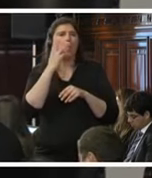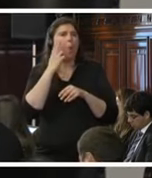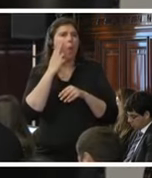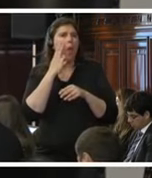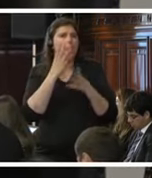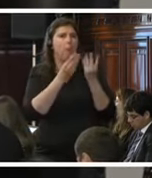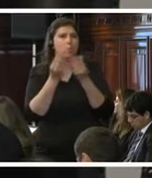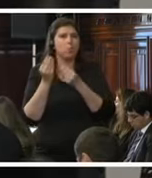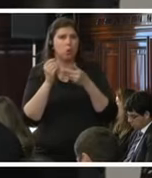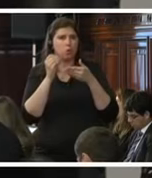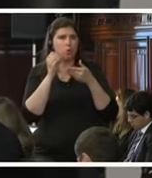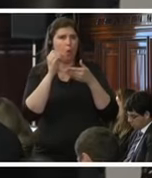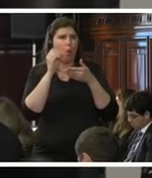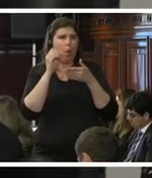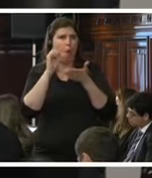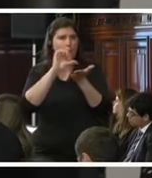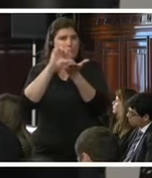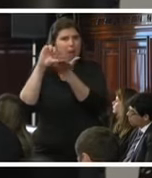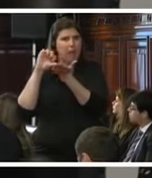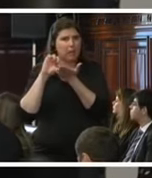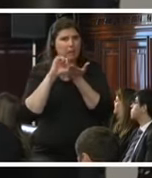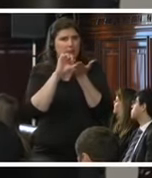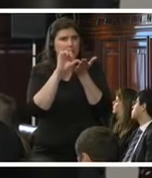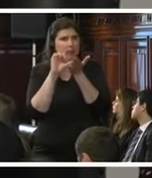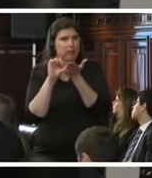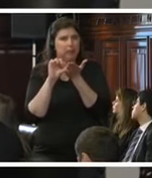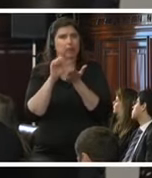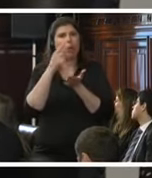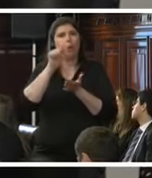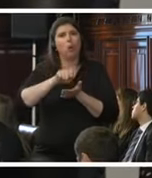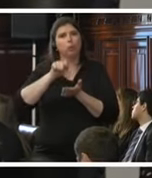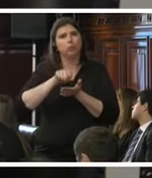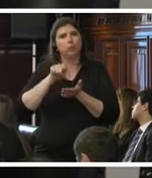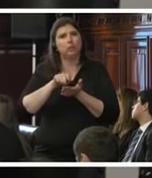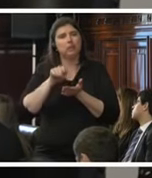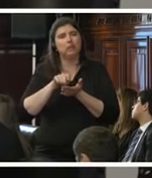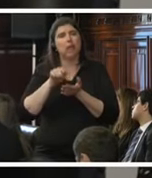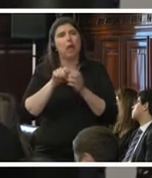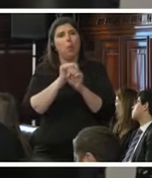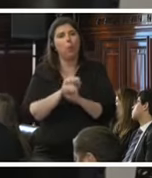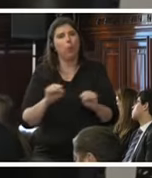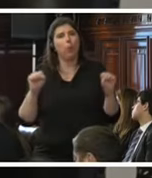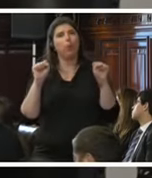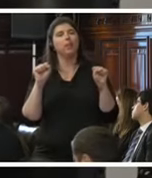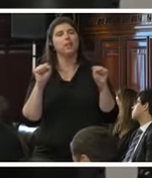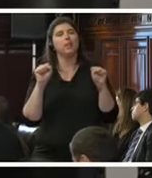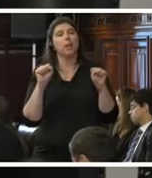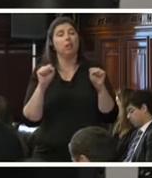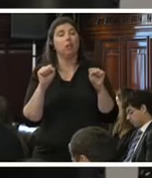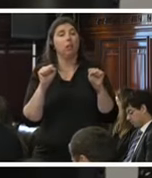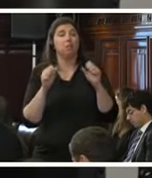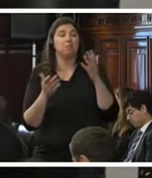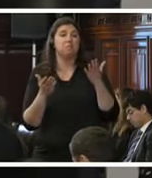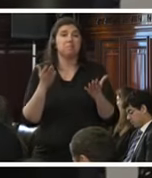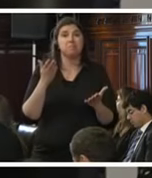que alegações de uma justiça que pode ser uma justiça imparcial, isenta,